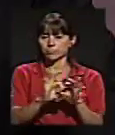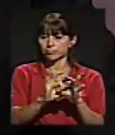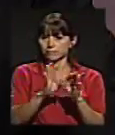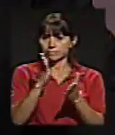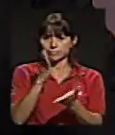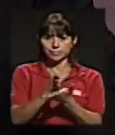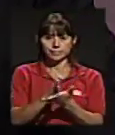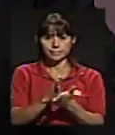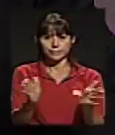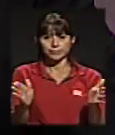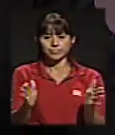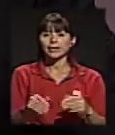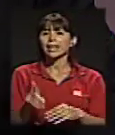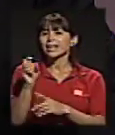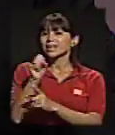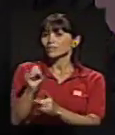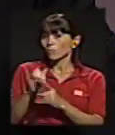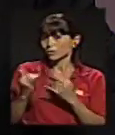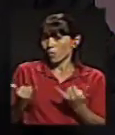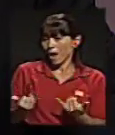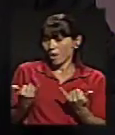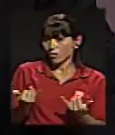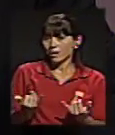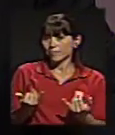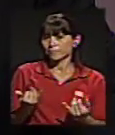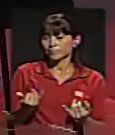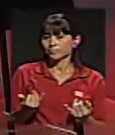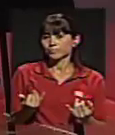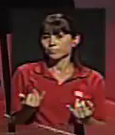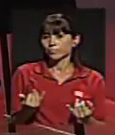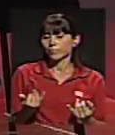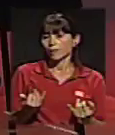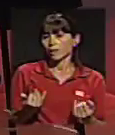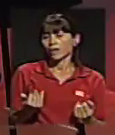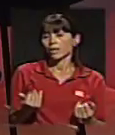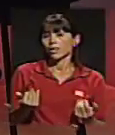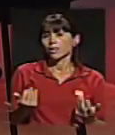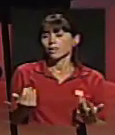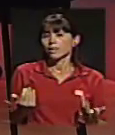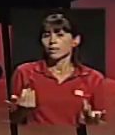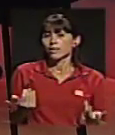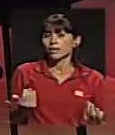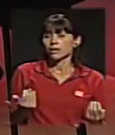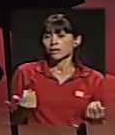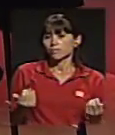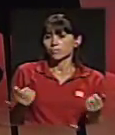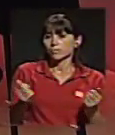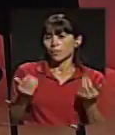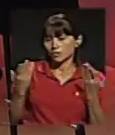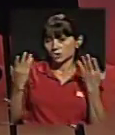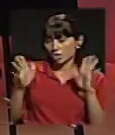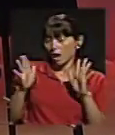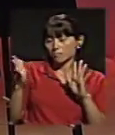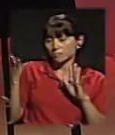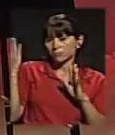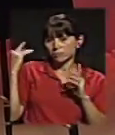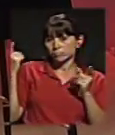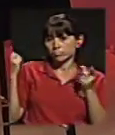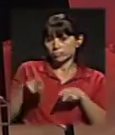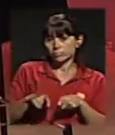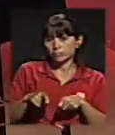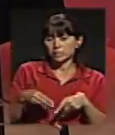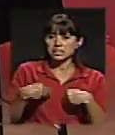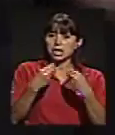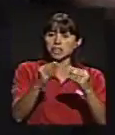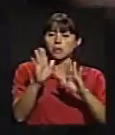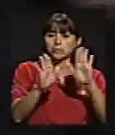en la situación en la que estamos ahora, y con ya la adjudicación que se dio de la empresa El